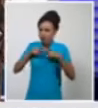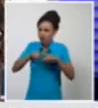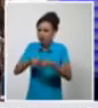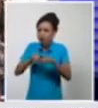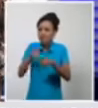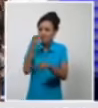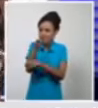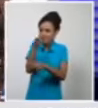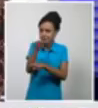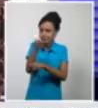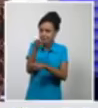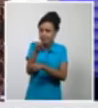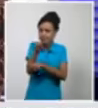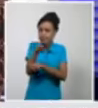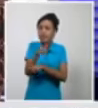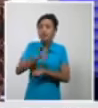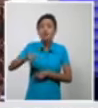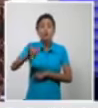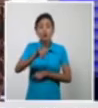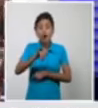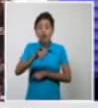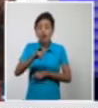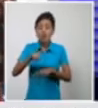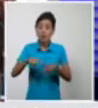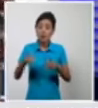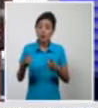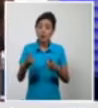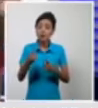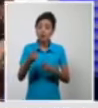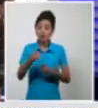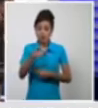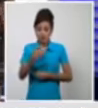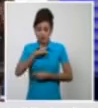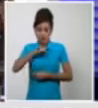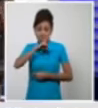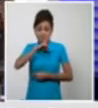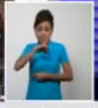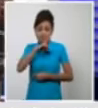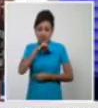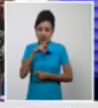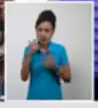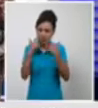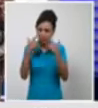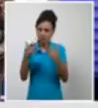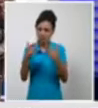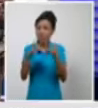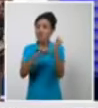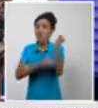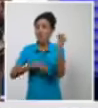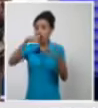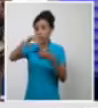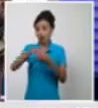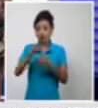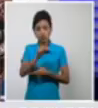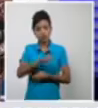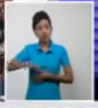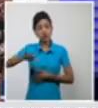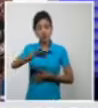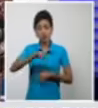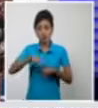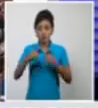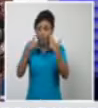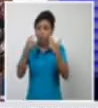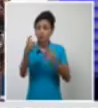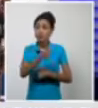es cultivar, y por tanto la maternidad es un valor de la sociedad. Entonces es importante que